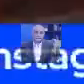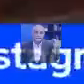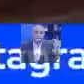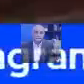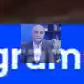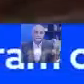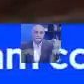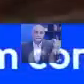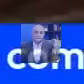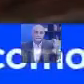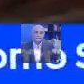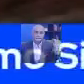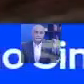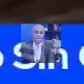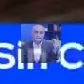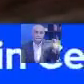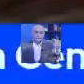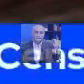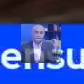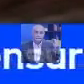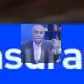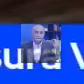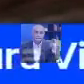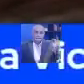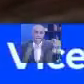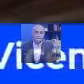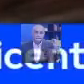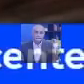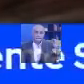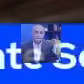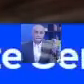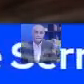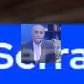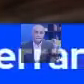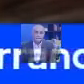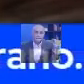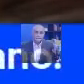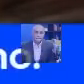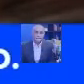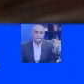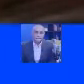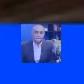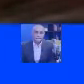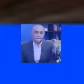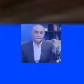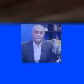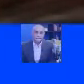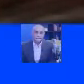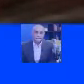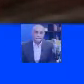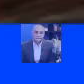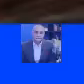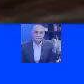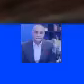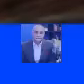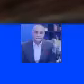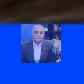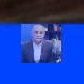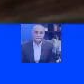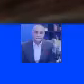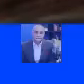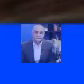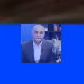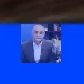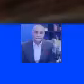nuestro querido amigo dice, al cerrar su texto, efectivamente, dice: le pido respetuosamente al general secretario de la Defensa Nacional, Luis